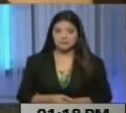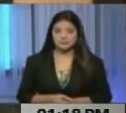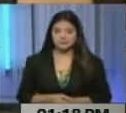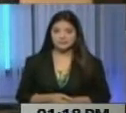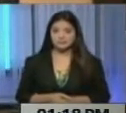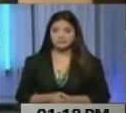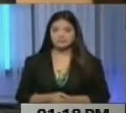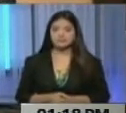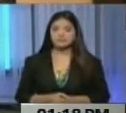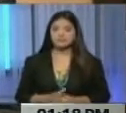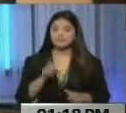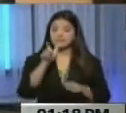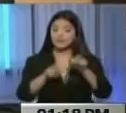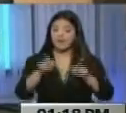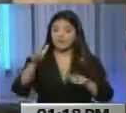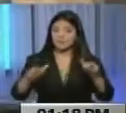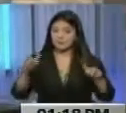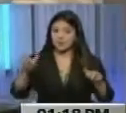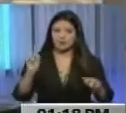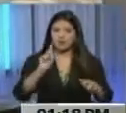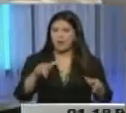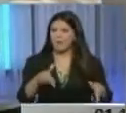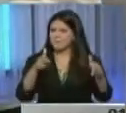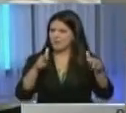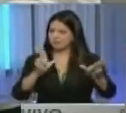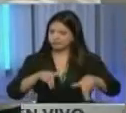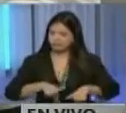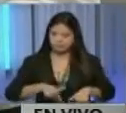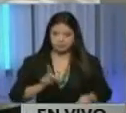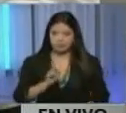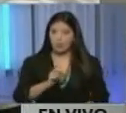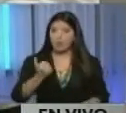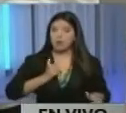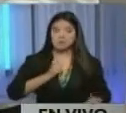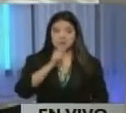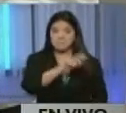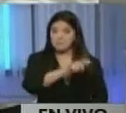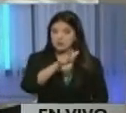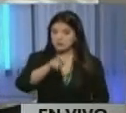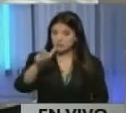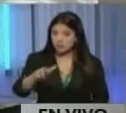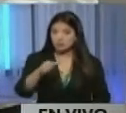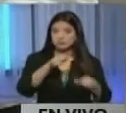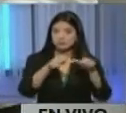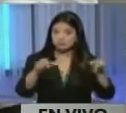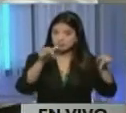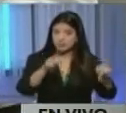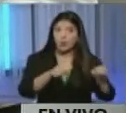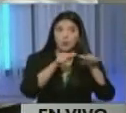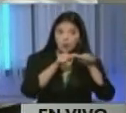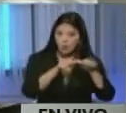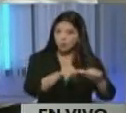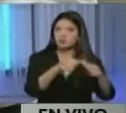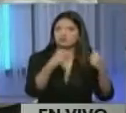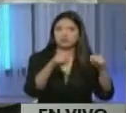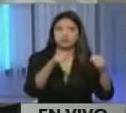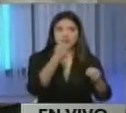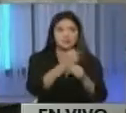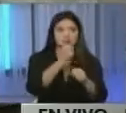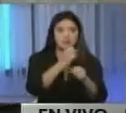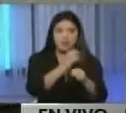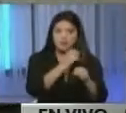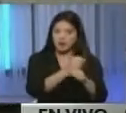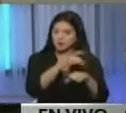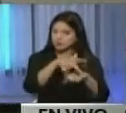Las autoridades civiles no armadas que tengan presencia en las zonas permanecen y continuarán ejerciendo sus funciones en las